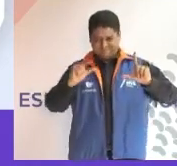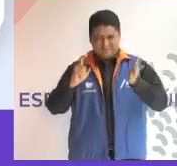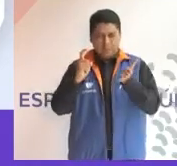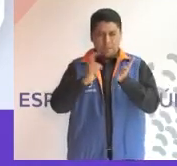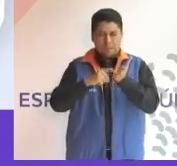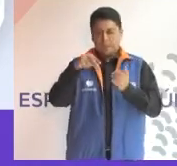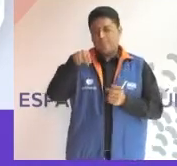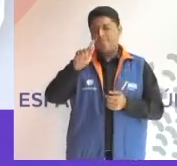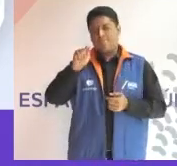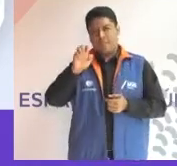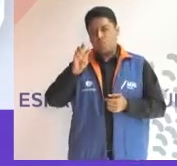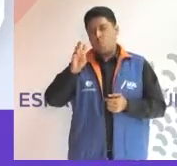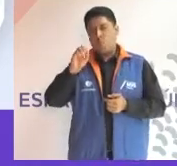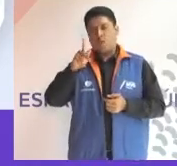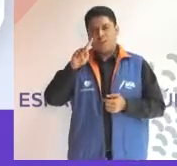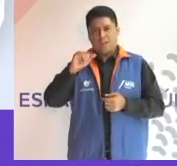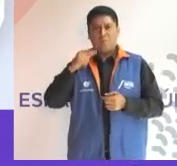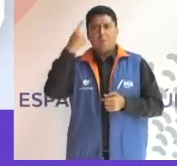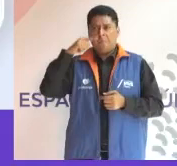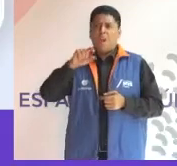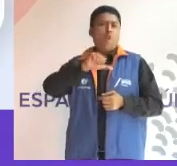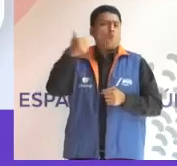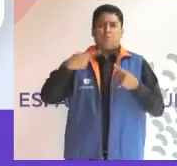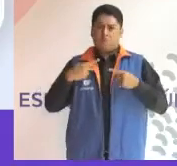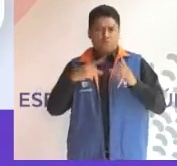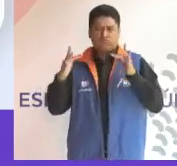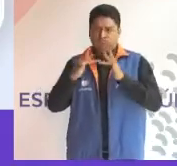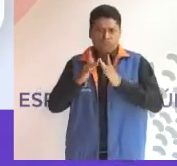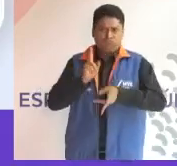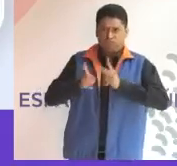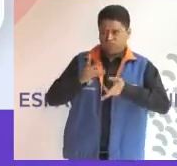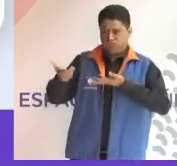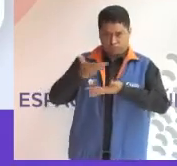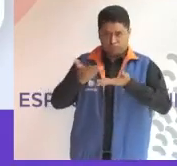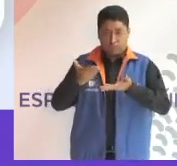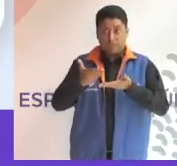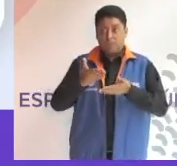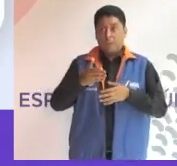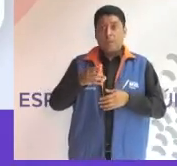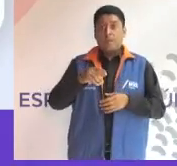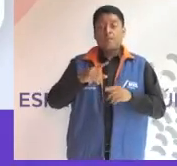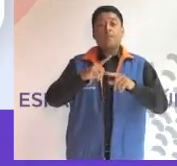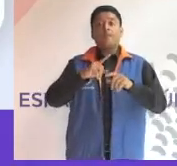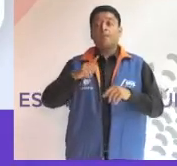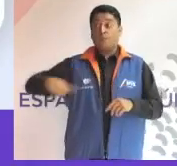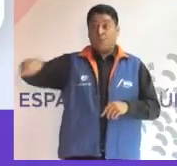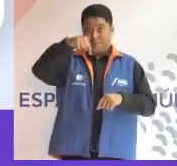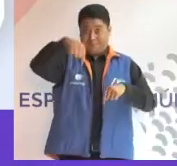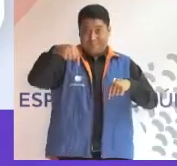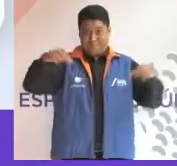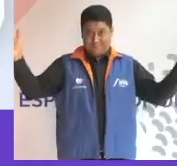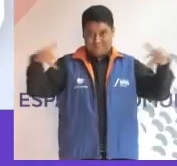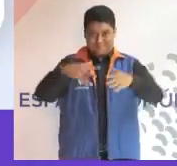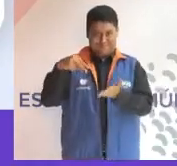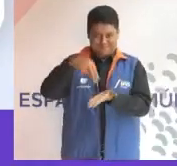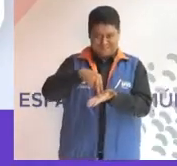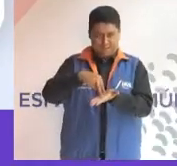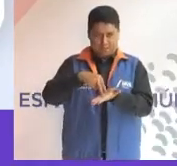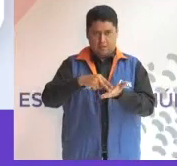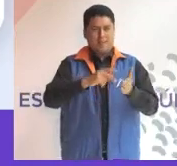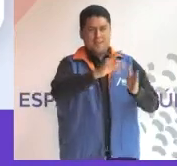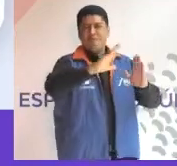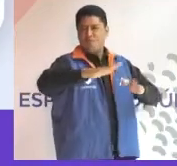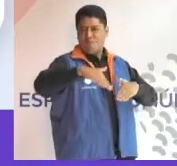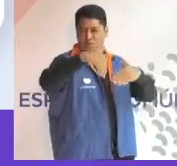llevará a alguna sala para conversar con algunas otras personas. Y para quienes estamos aquí en vivo, igual acá afuera en el